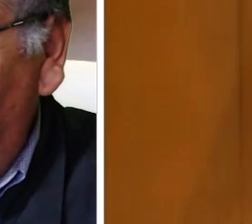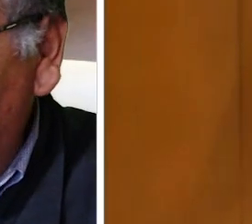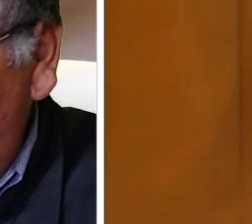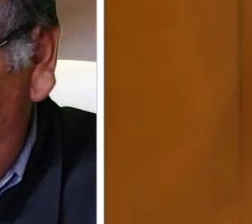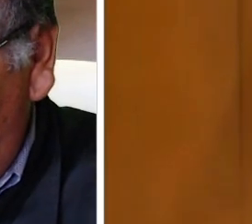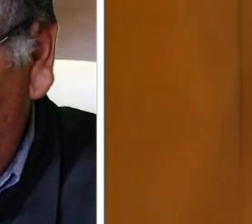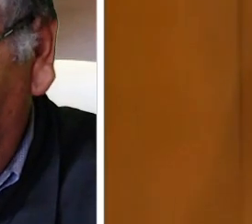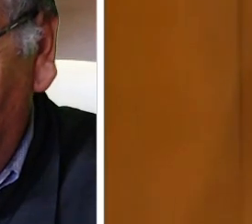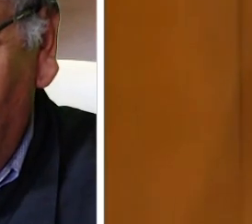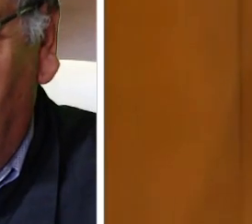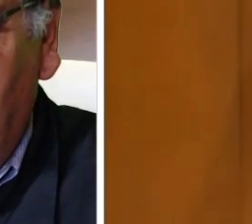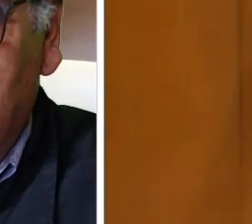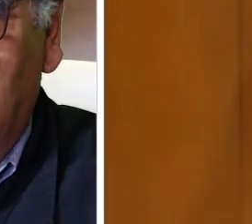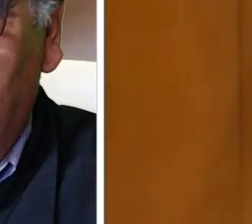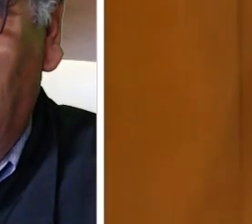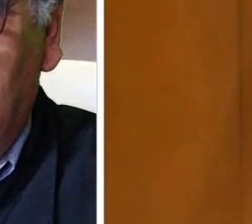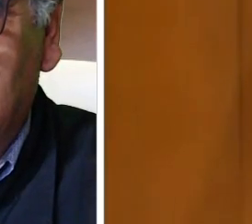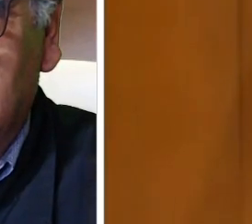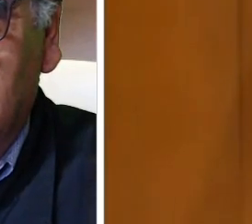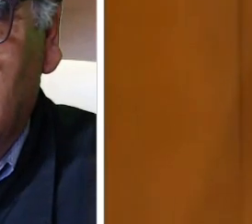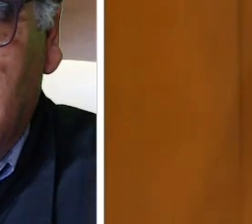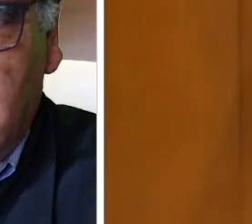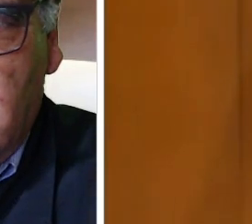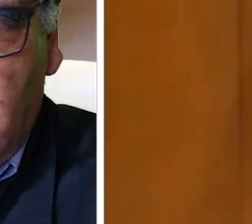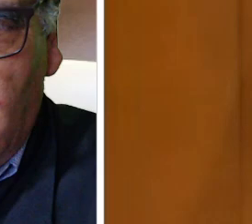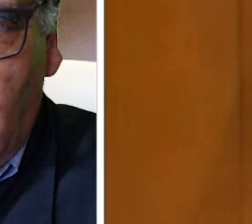de la Nación. Amigos y amigas,